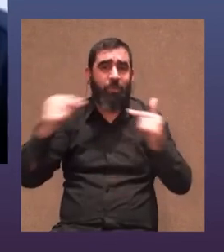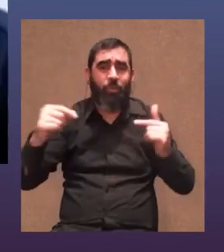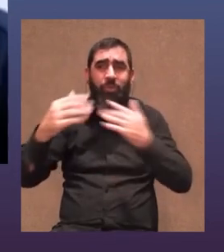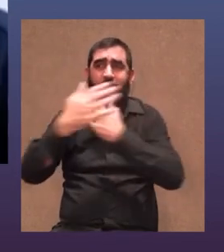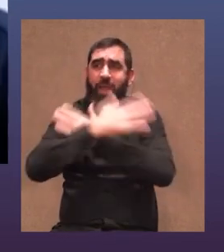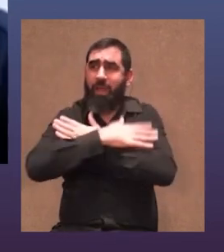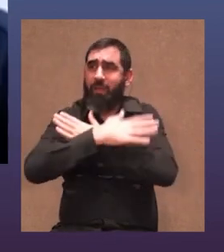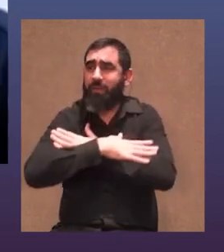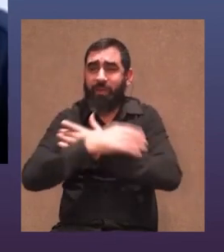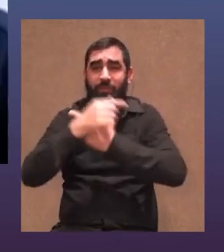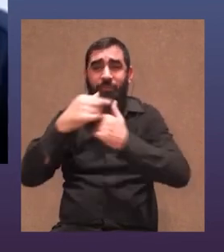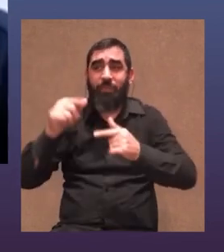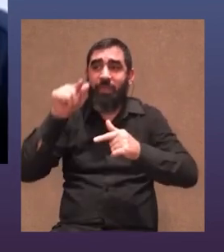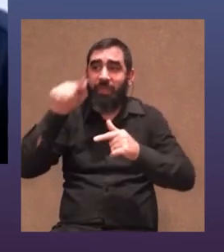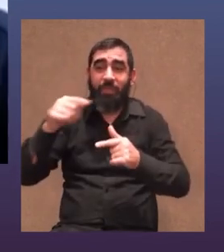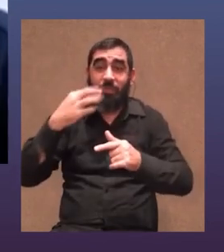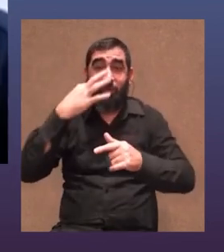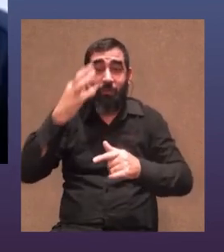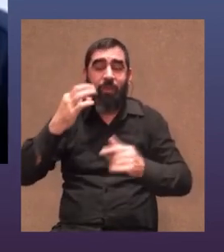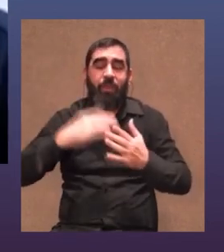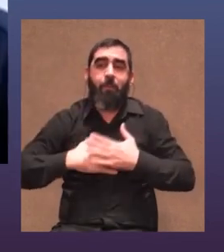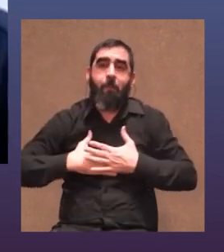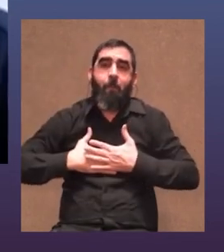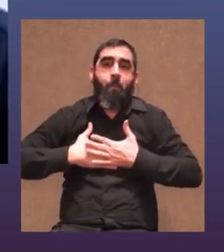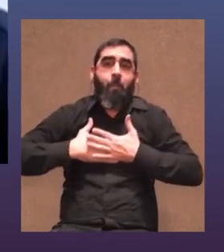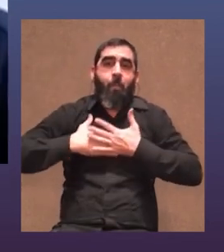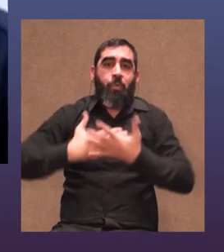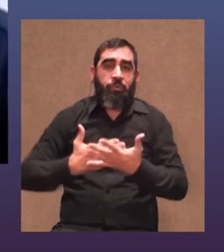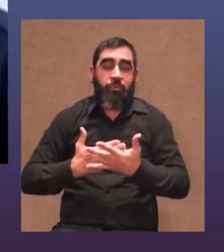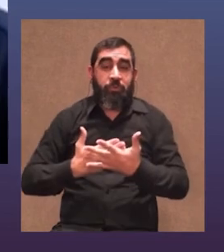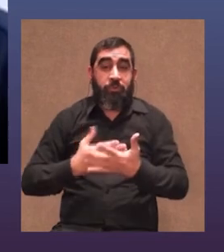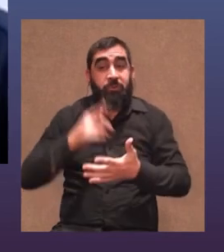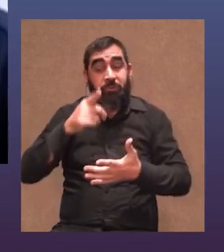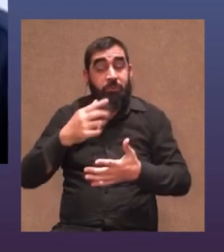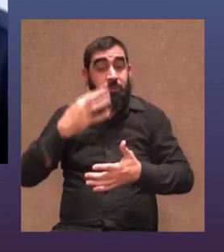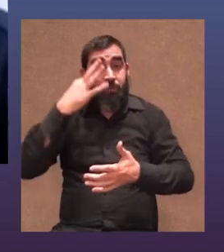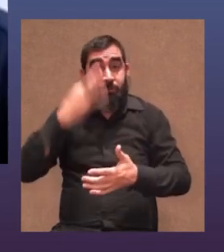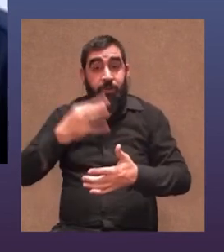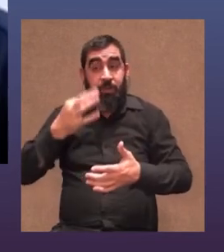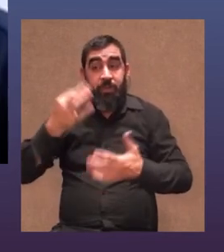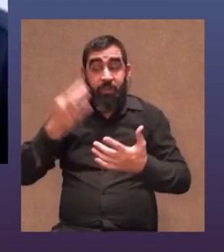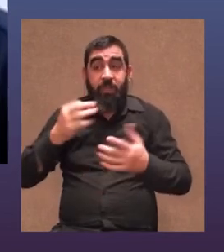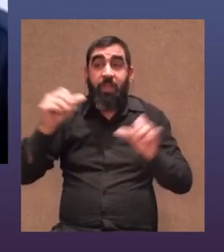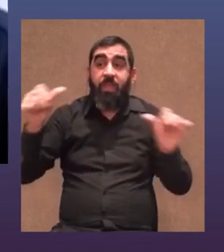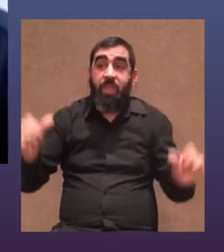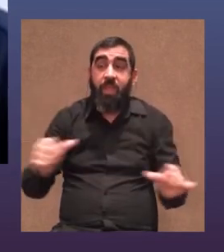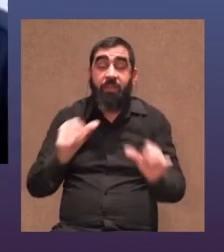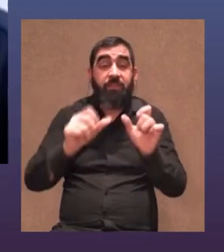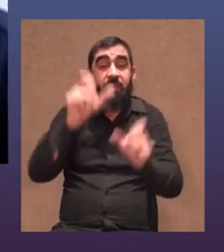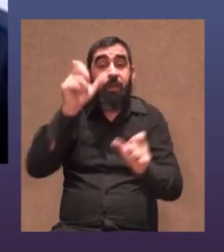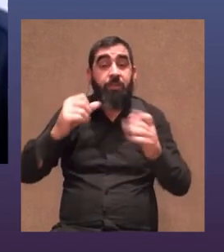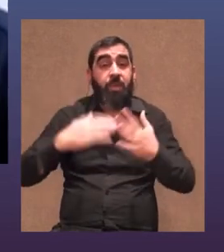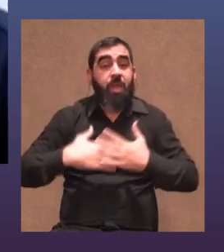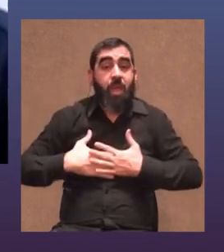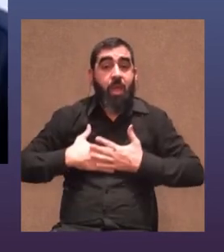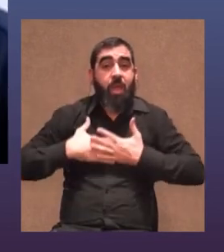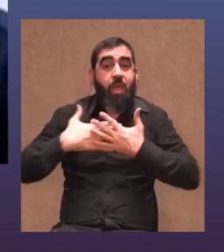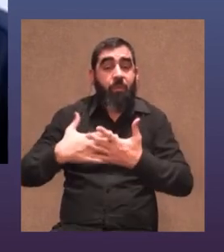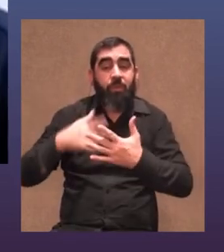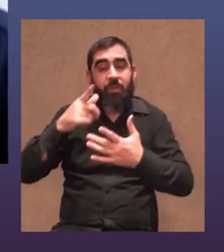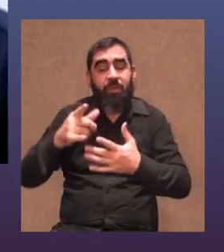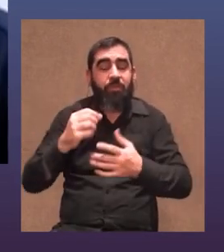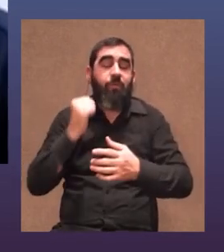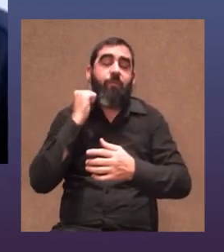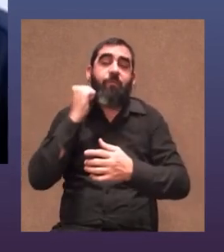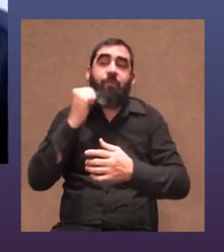abrazo, y eso es conmovedor, ¿no? Entonces realmente esto de conmovernos y transformarnos todo el tiempo es el